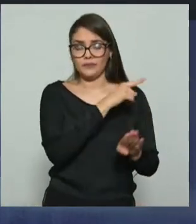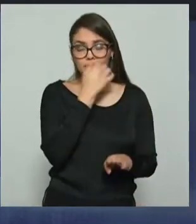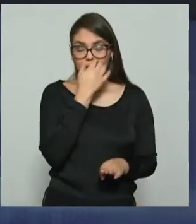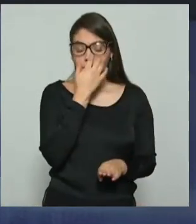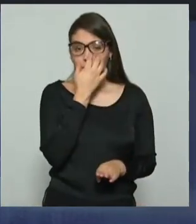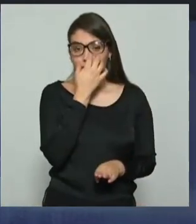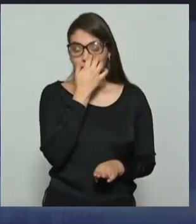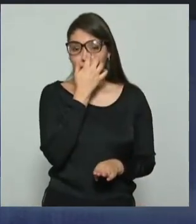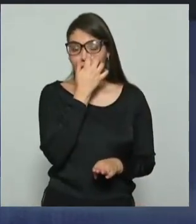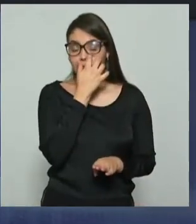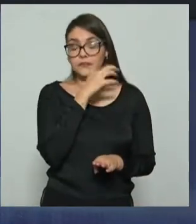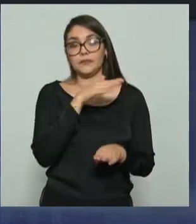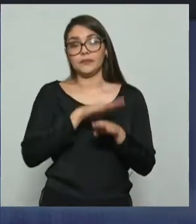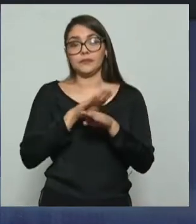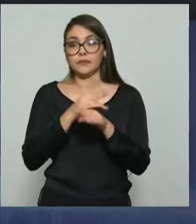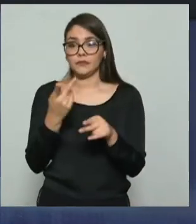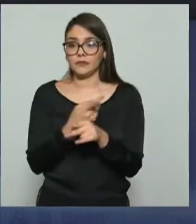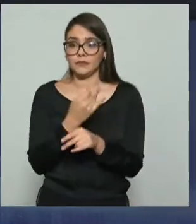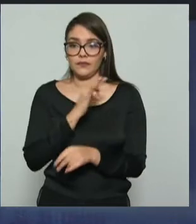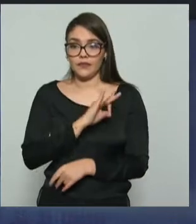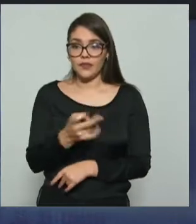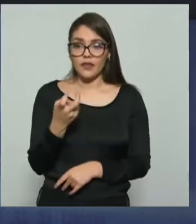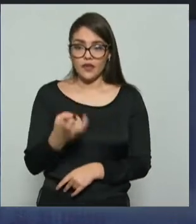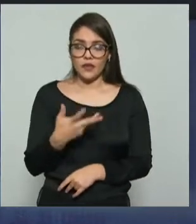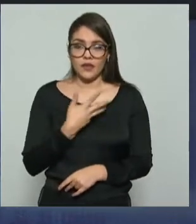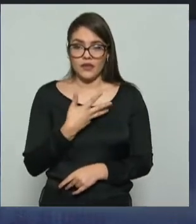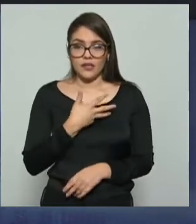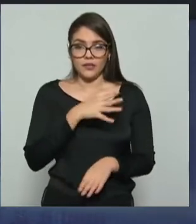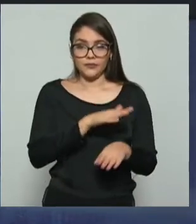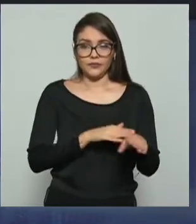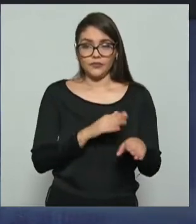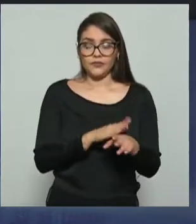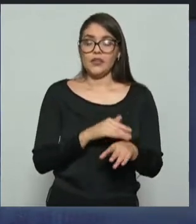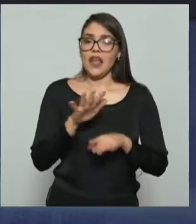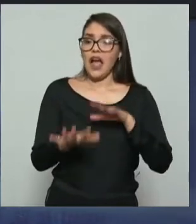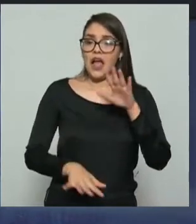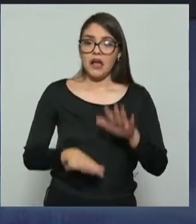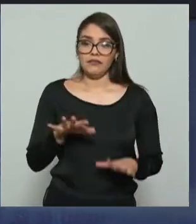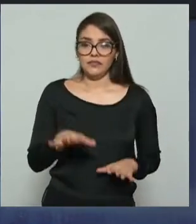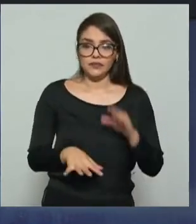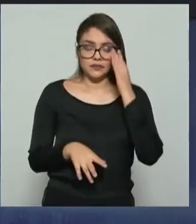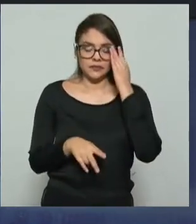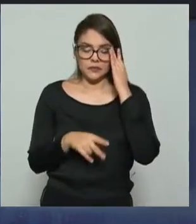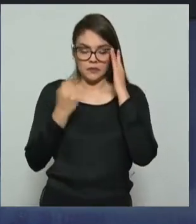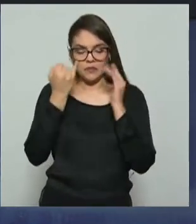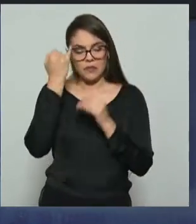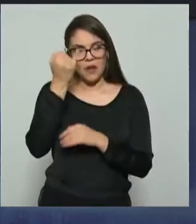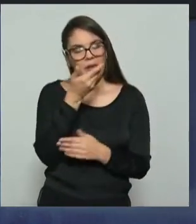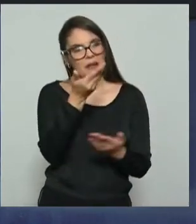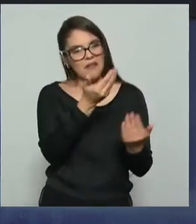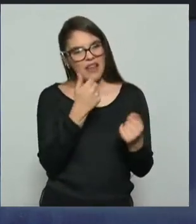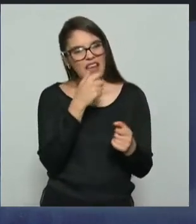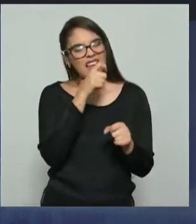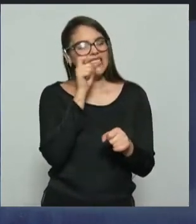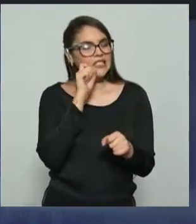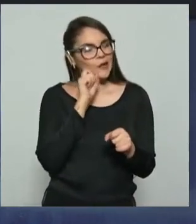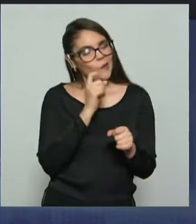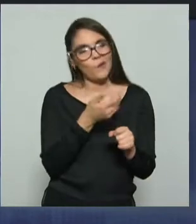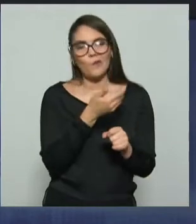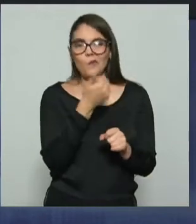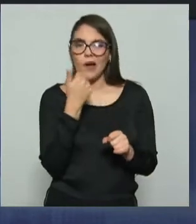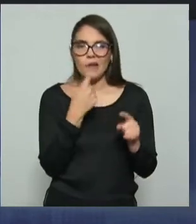más expuestas a sufrir ese acoso y reciben insinuaciones o propuestas sexuales con